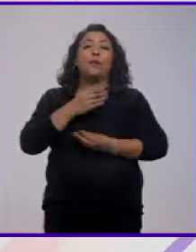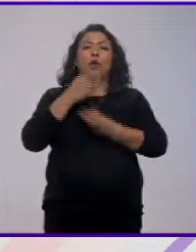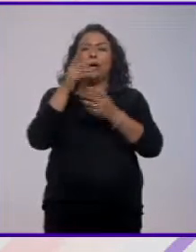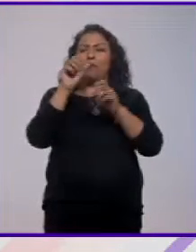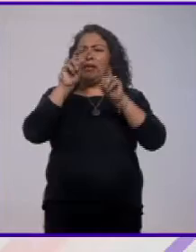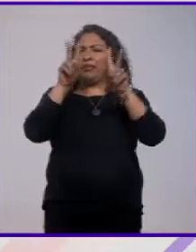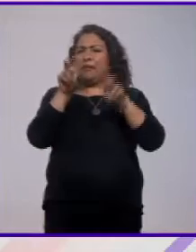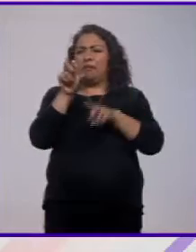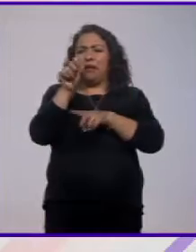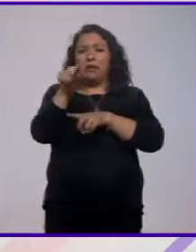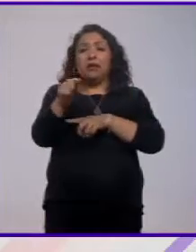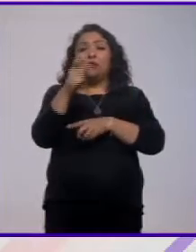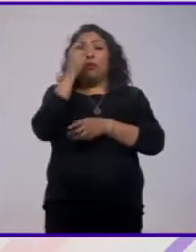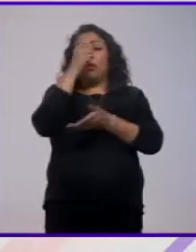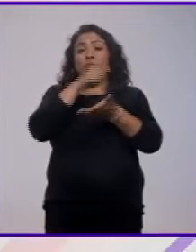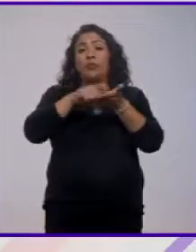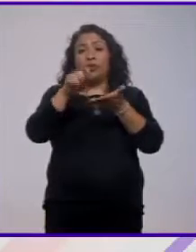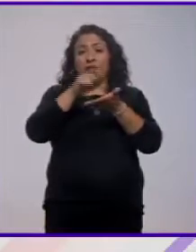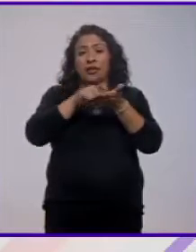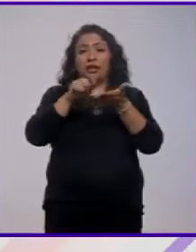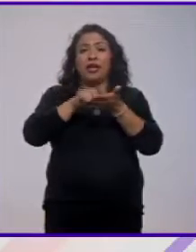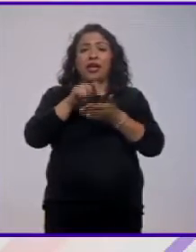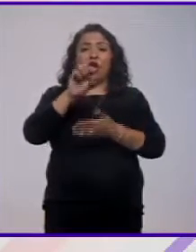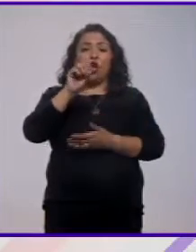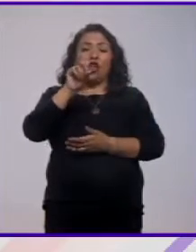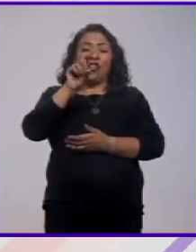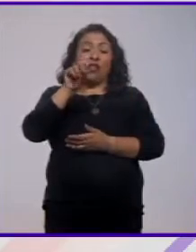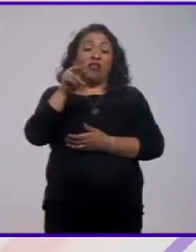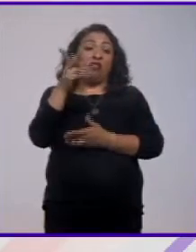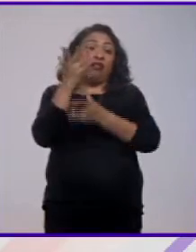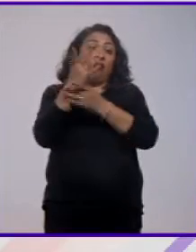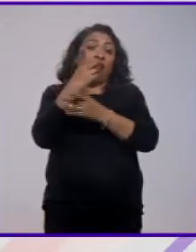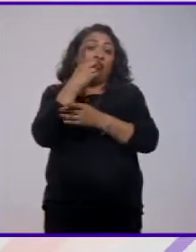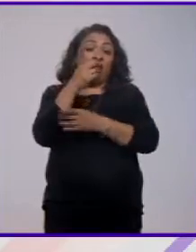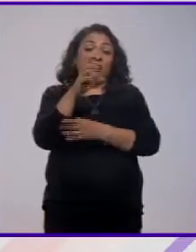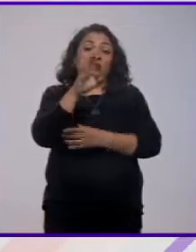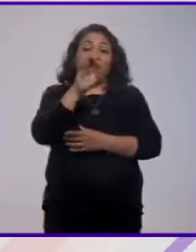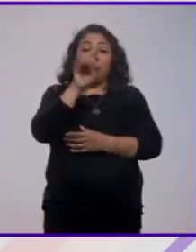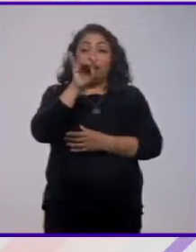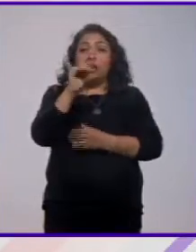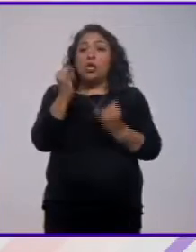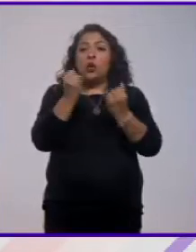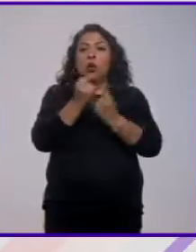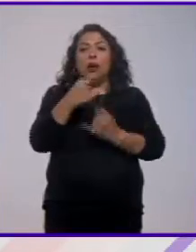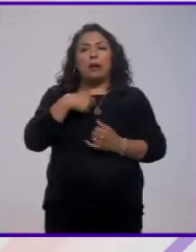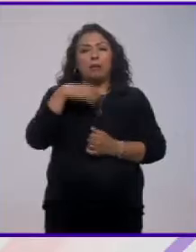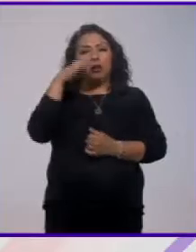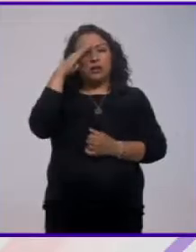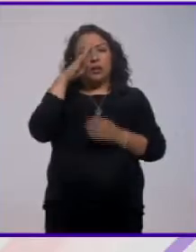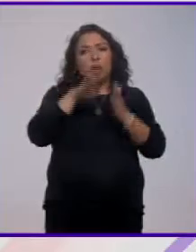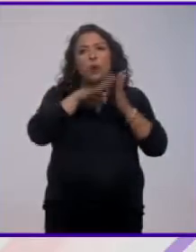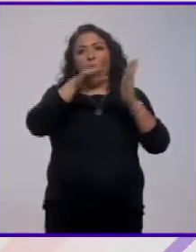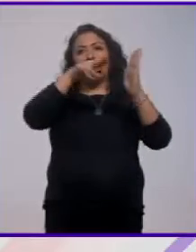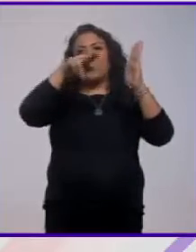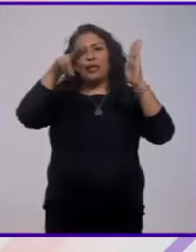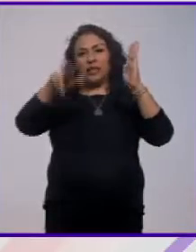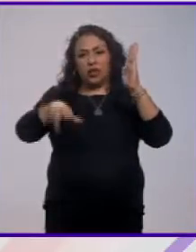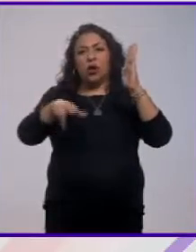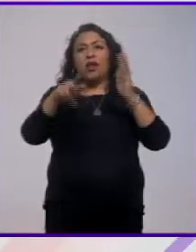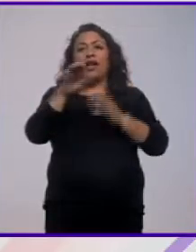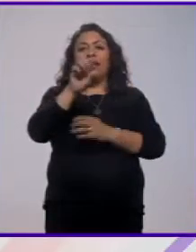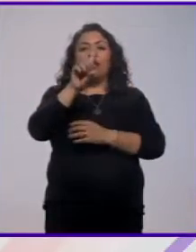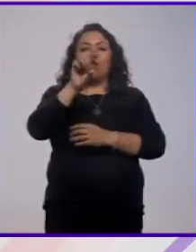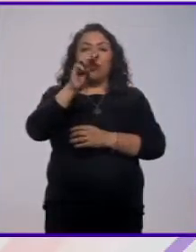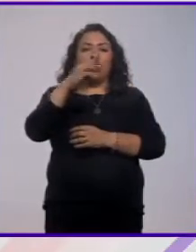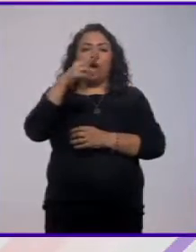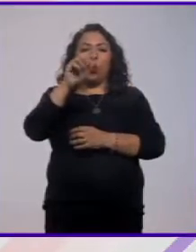mismo nombre del escritor W.H. Auden, y que se cuenta, Bernstein también tuvo en mente la pintura Nighthawks de Edward